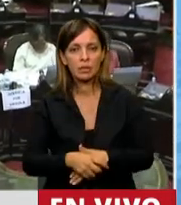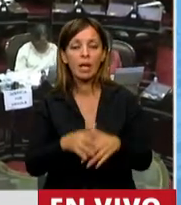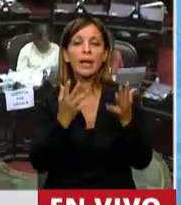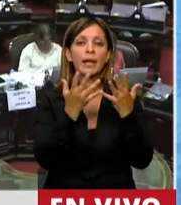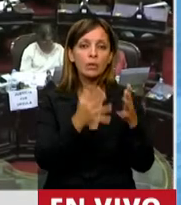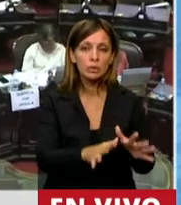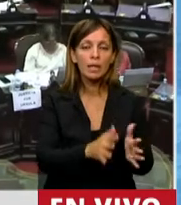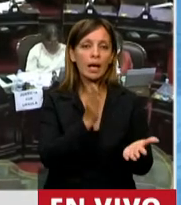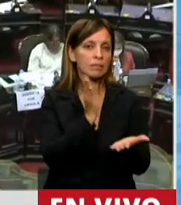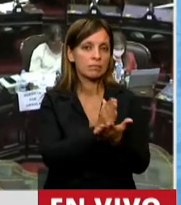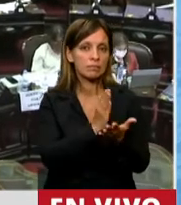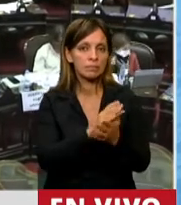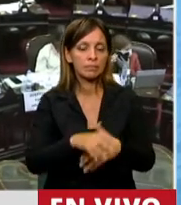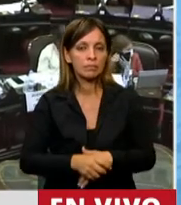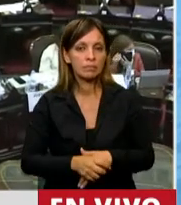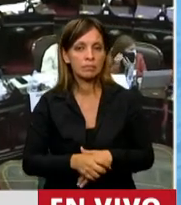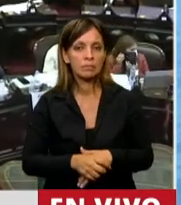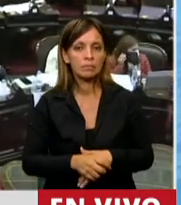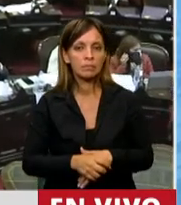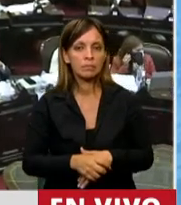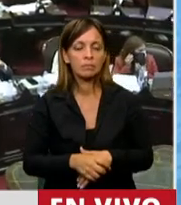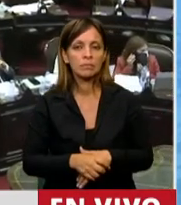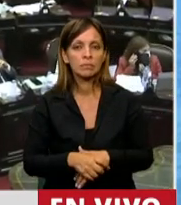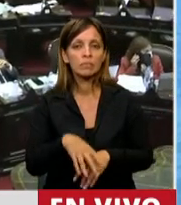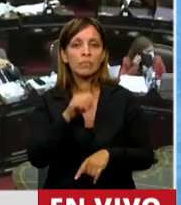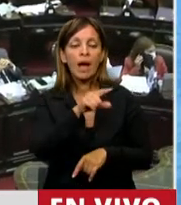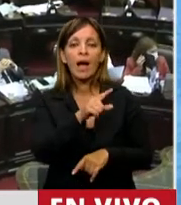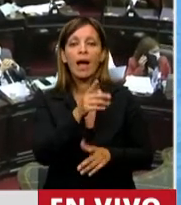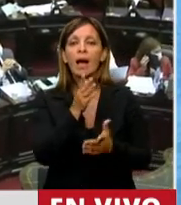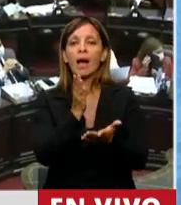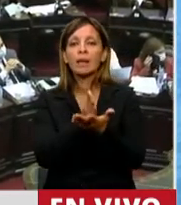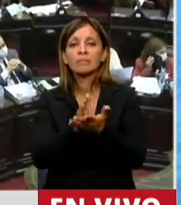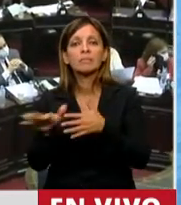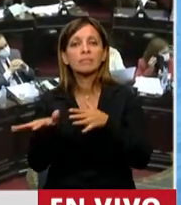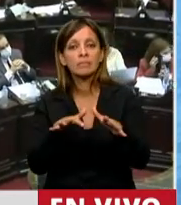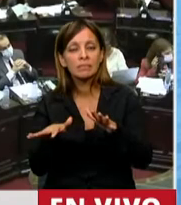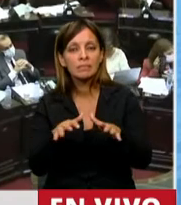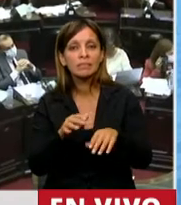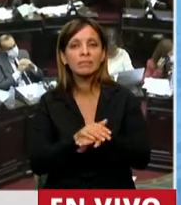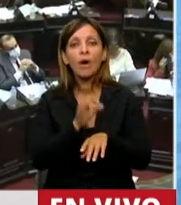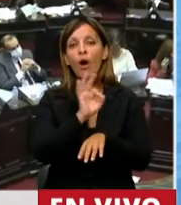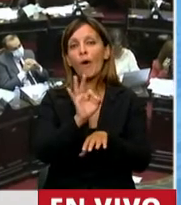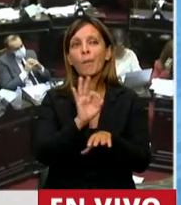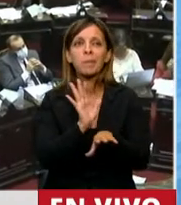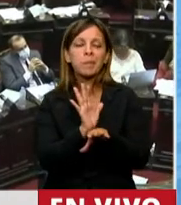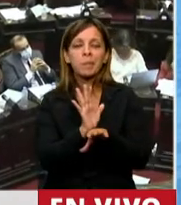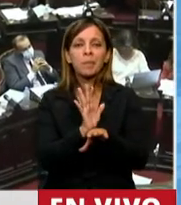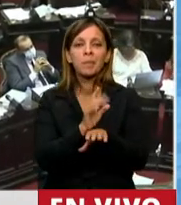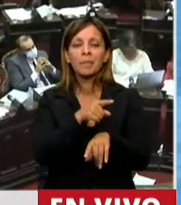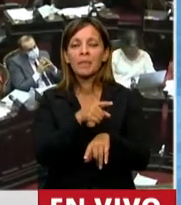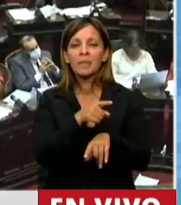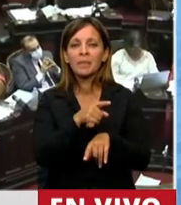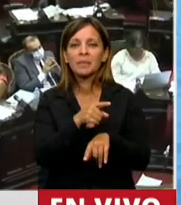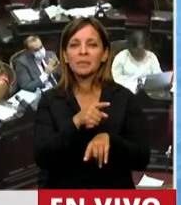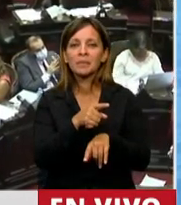o sea, al desistimiento de las acciones y derechos y a subrogarse o colocarse en la